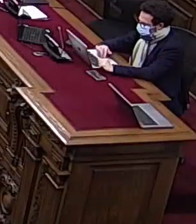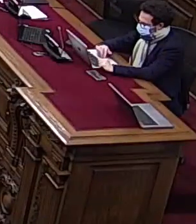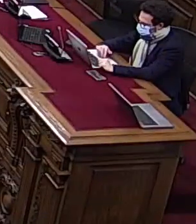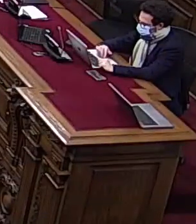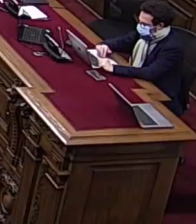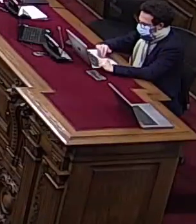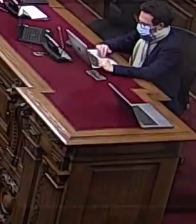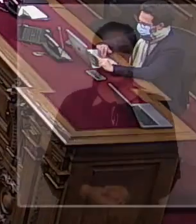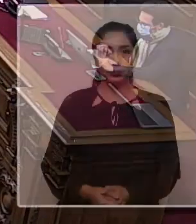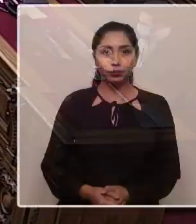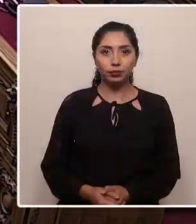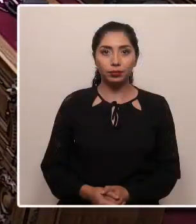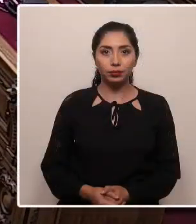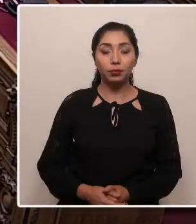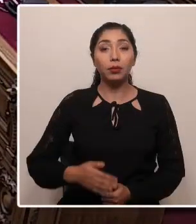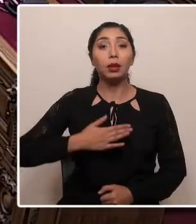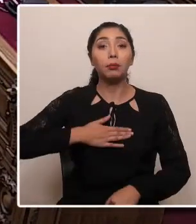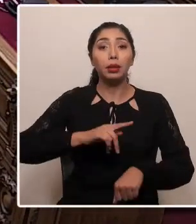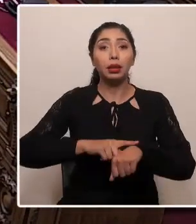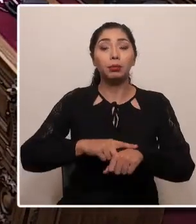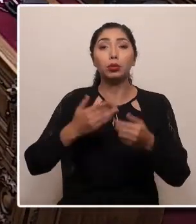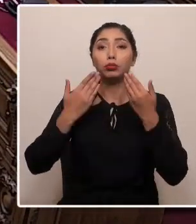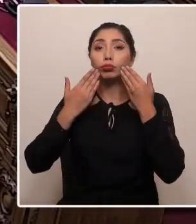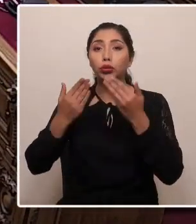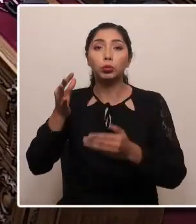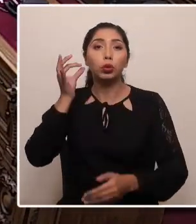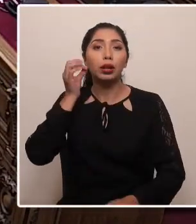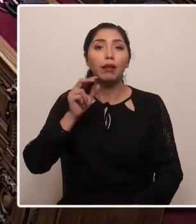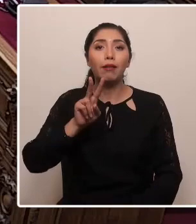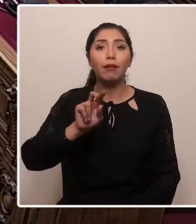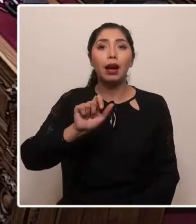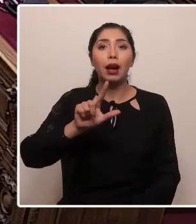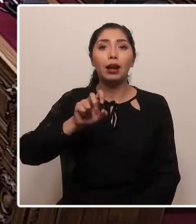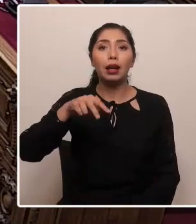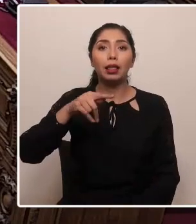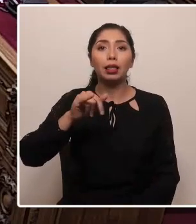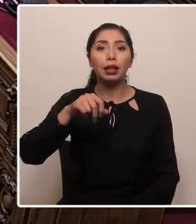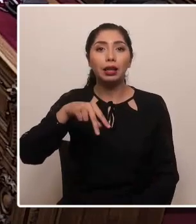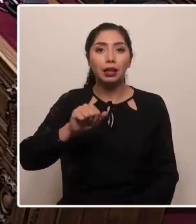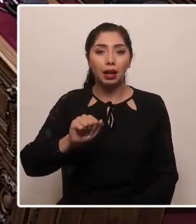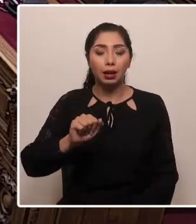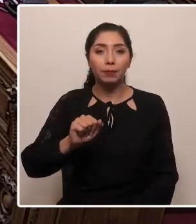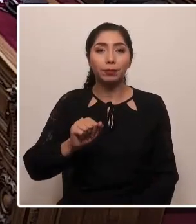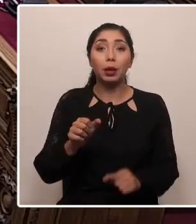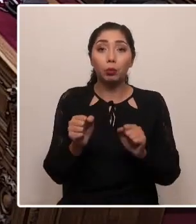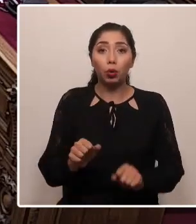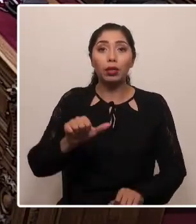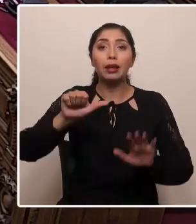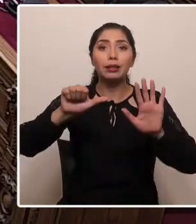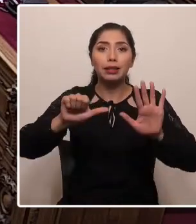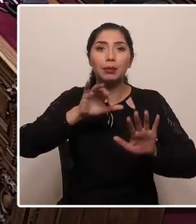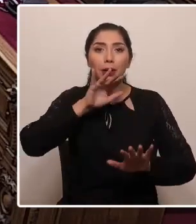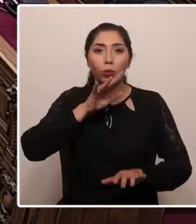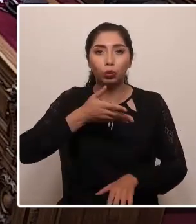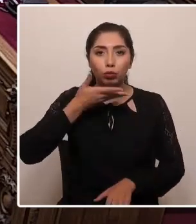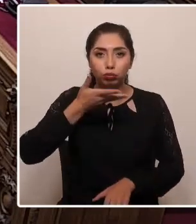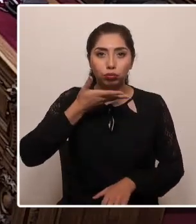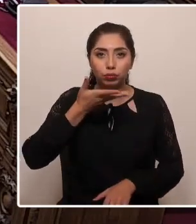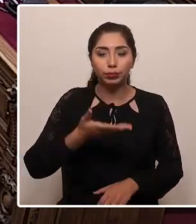Para cederle mis minutos a Valentina Miranda. Gracias. Bien, la palabra está por 6 minutos, convencional Valentina Miranda.